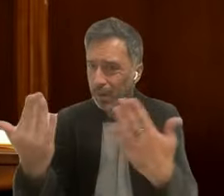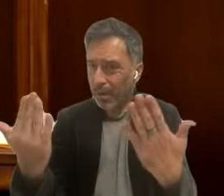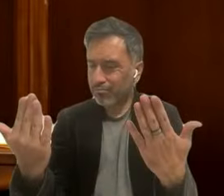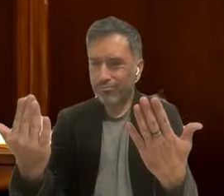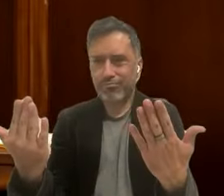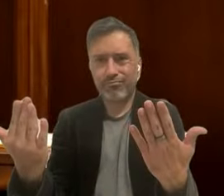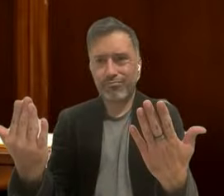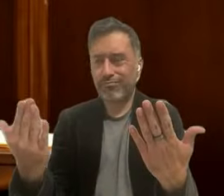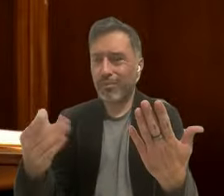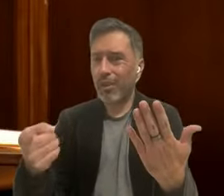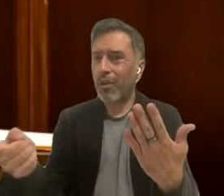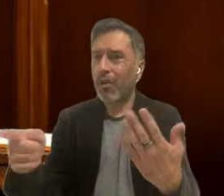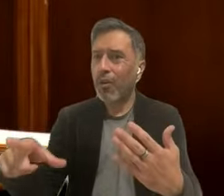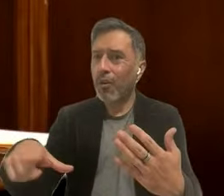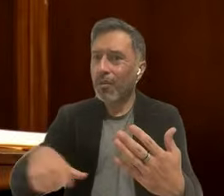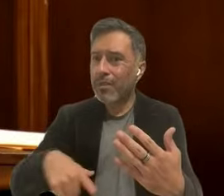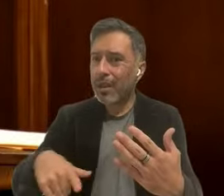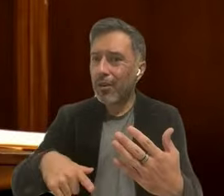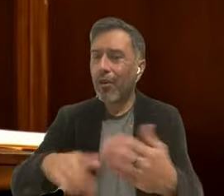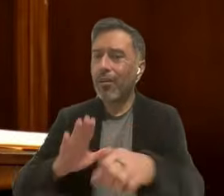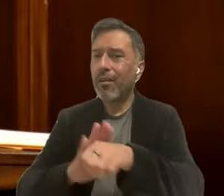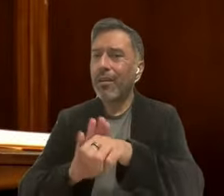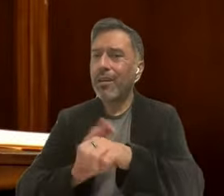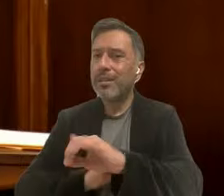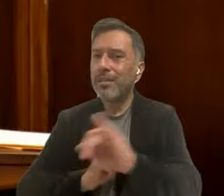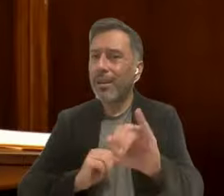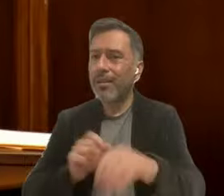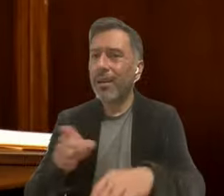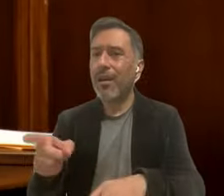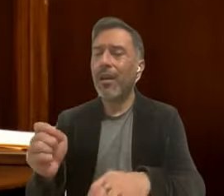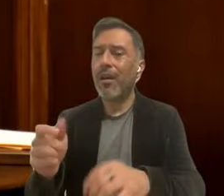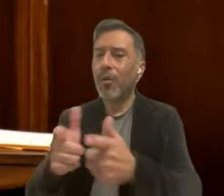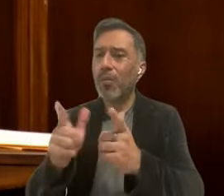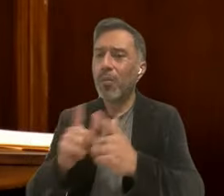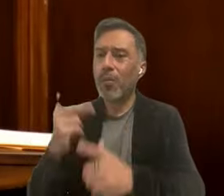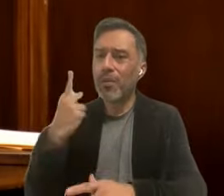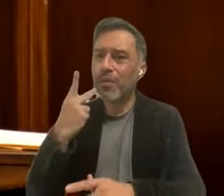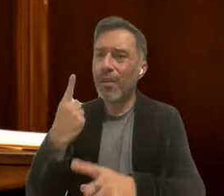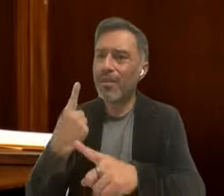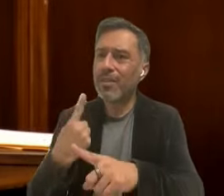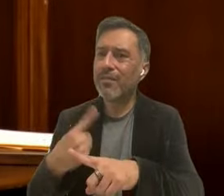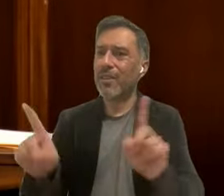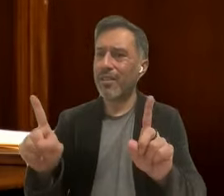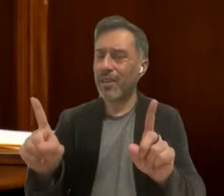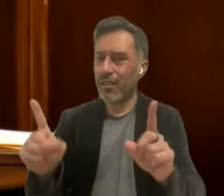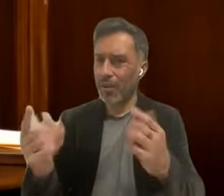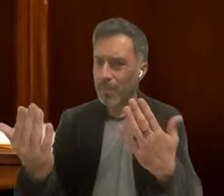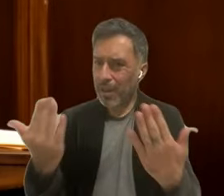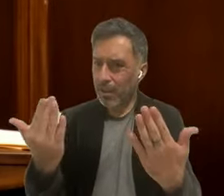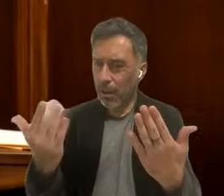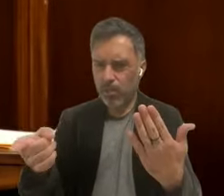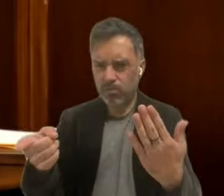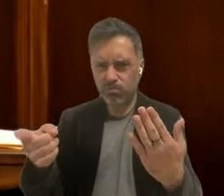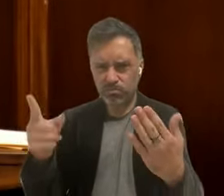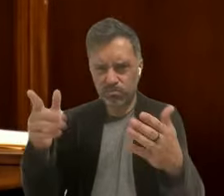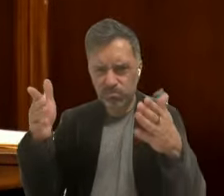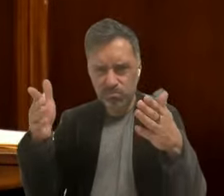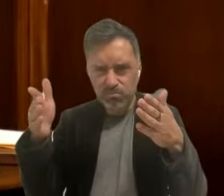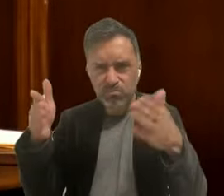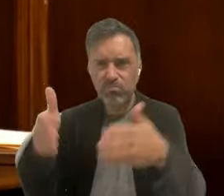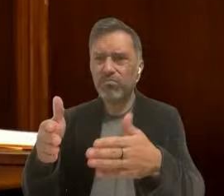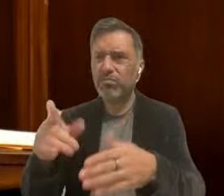un partido y un gobierno diferente, totalmente volcado además a la construcción del tejido